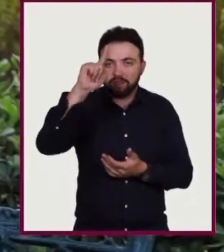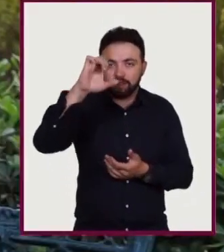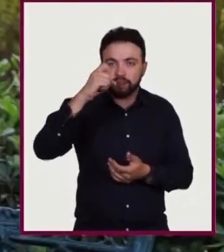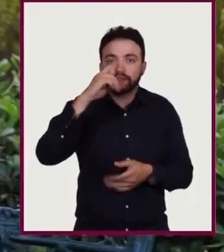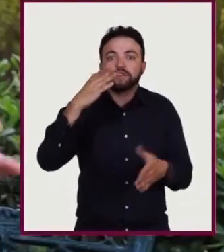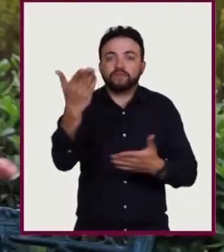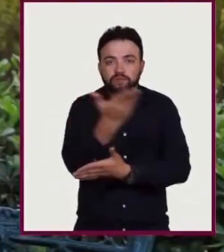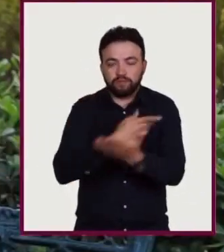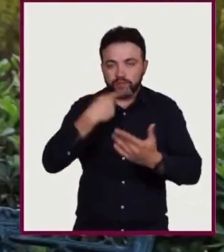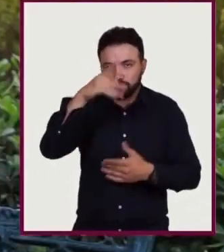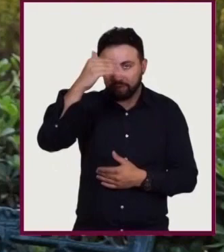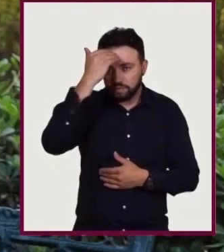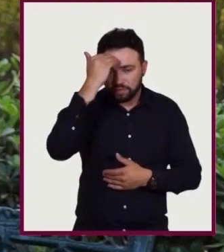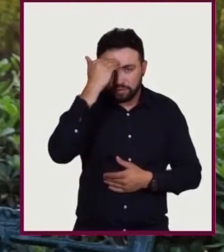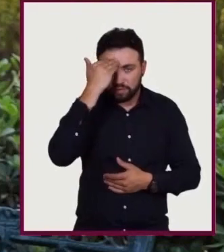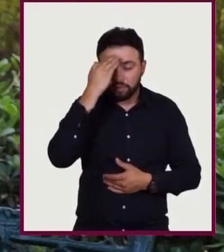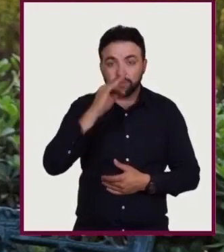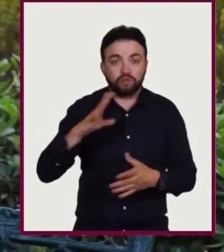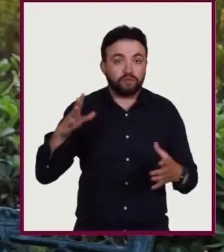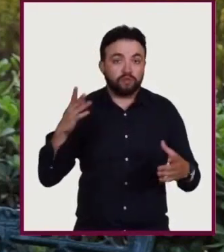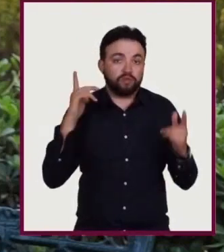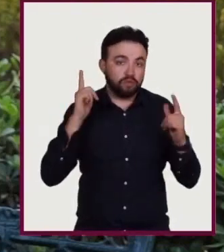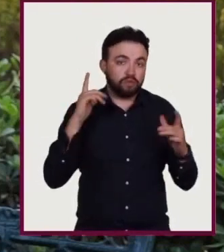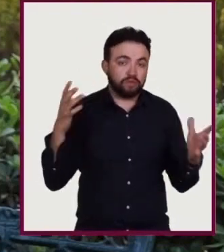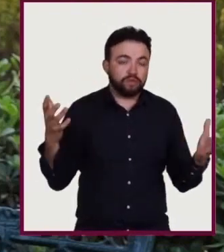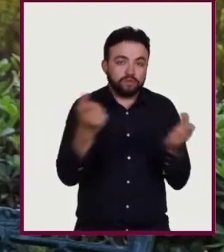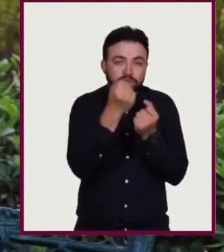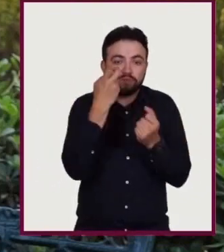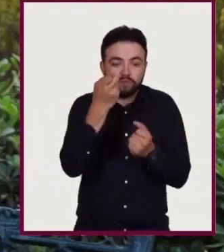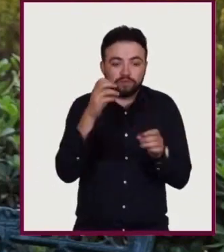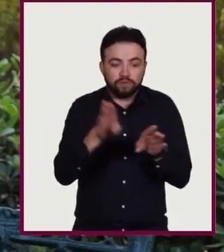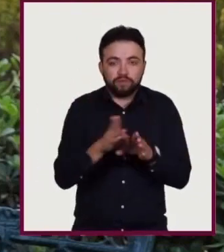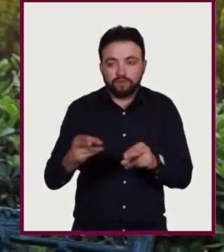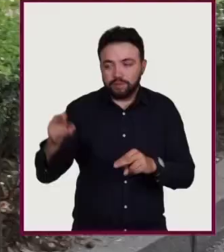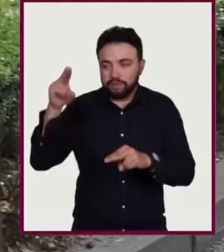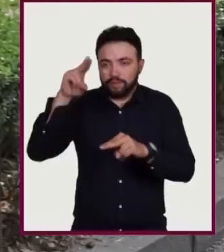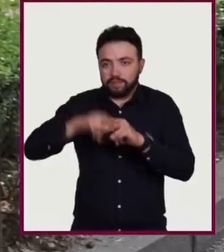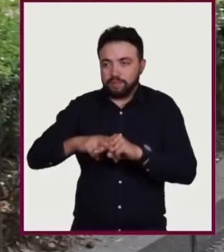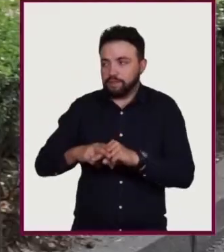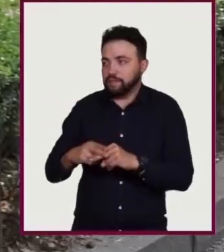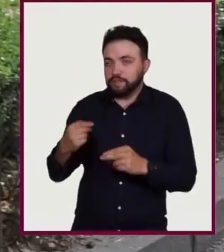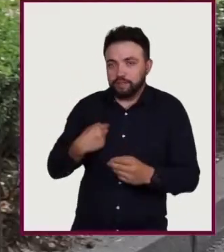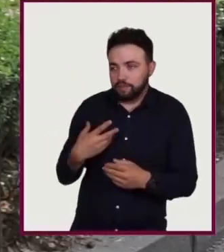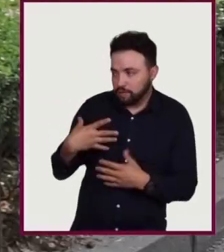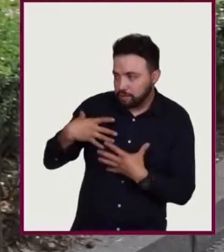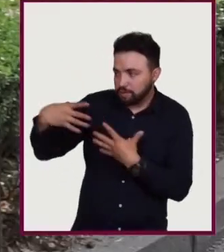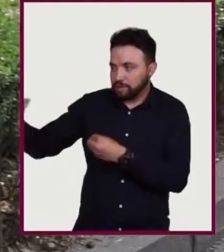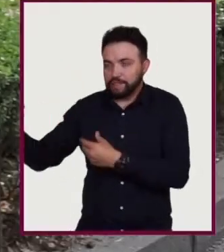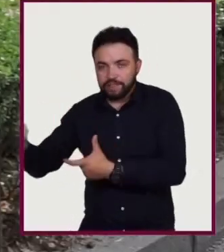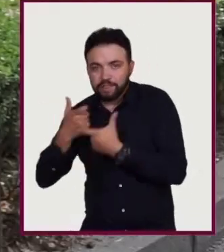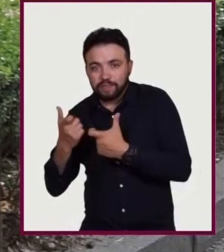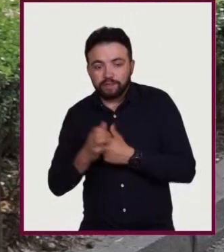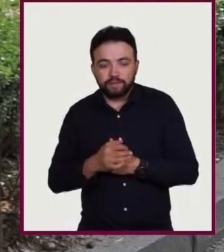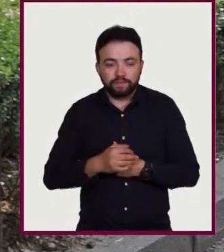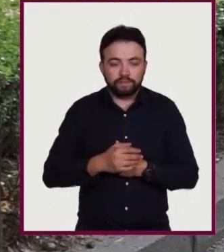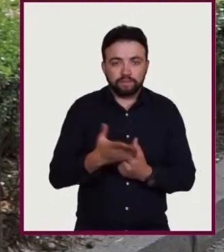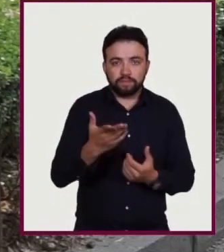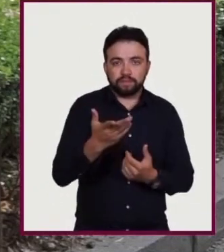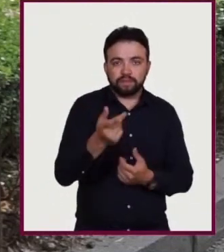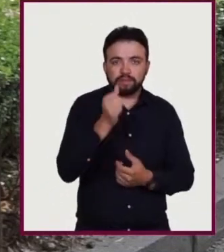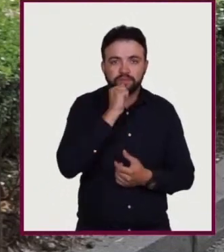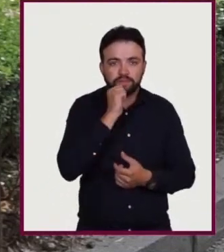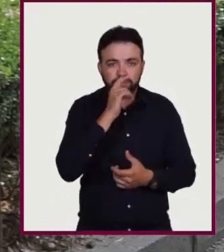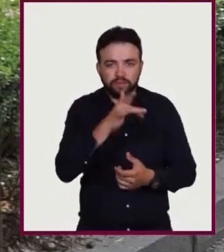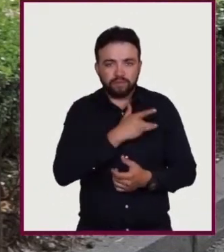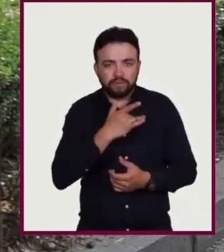conocimientos. Esperamos hayan logrado crear un meme y hacer reír a quien está sentado a su lado. Y si aún no te sientes en onda, Michelle Ortega nos llevará